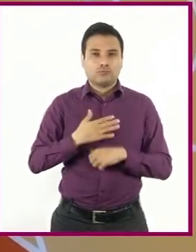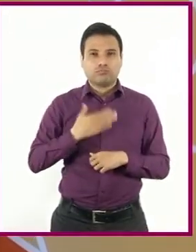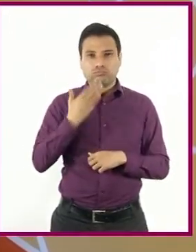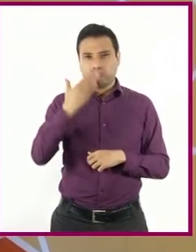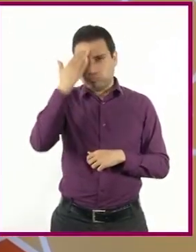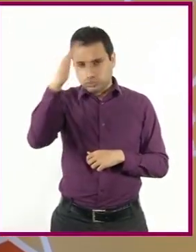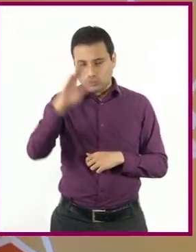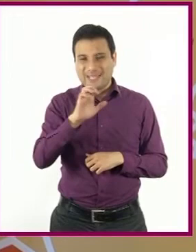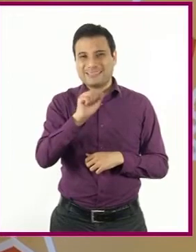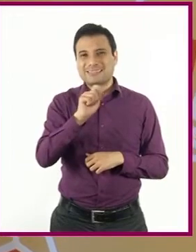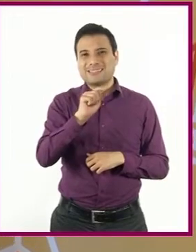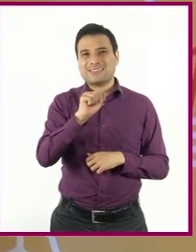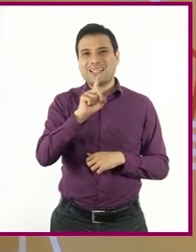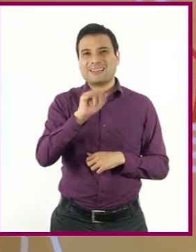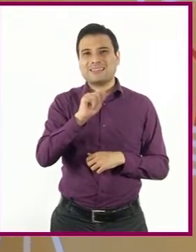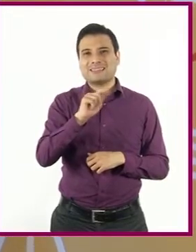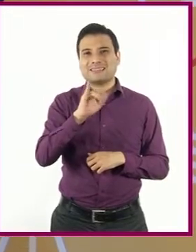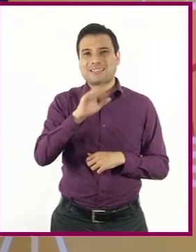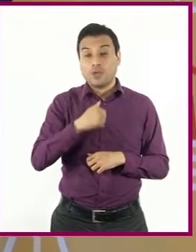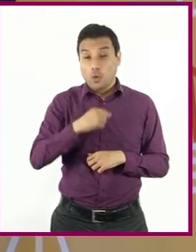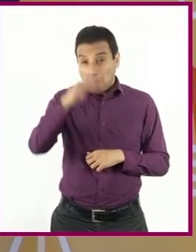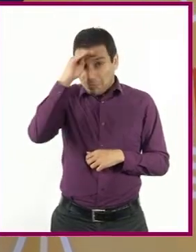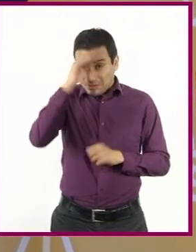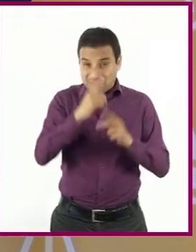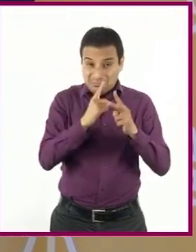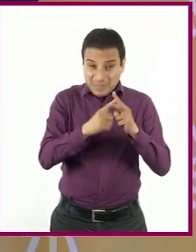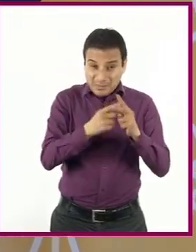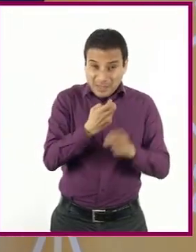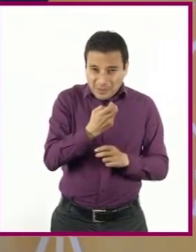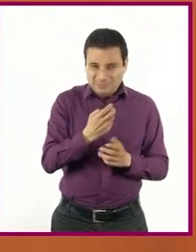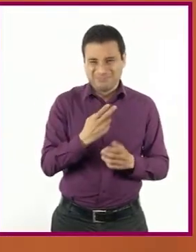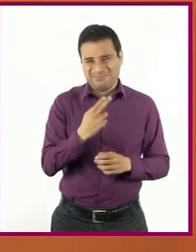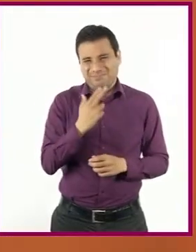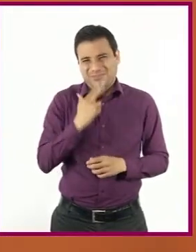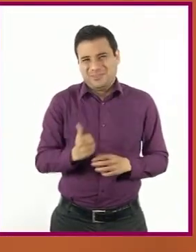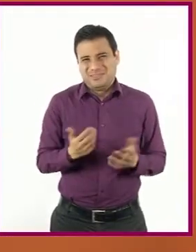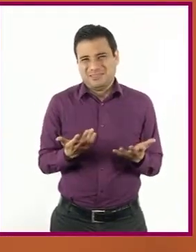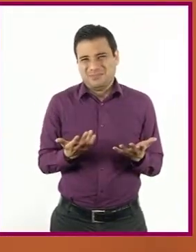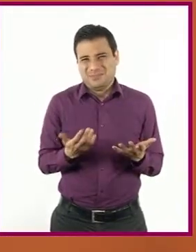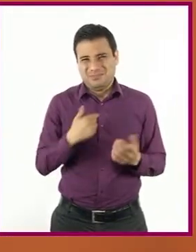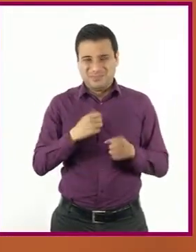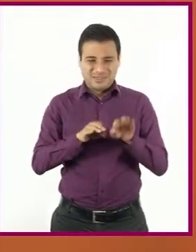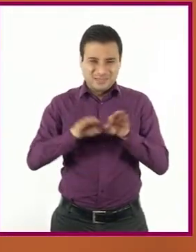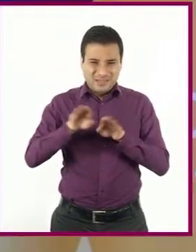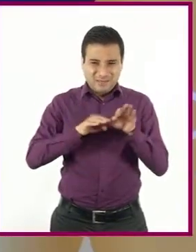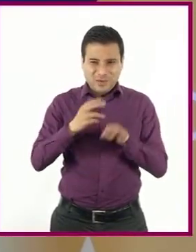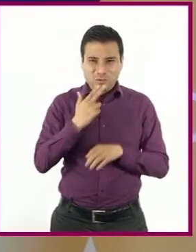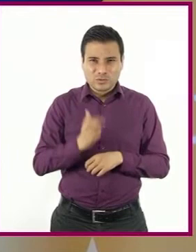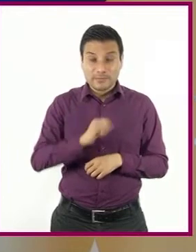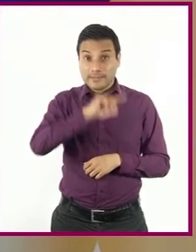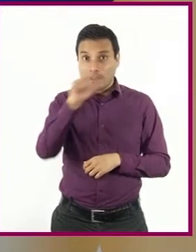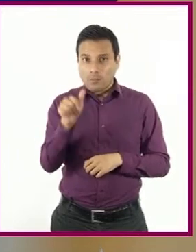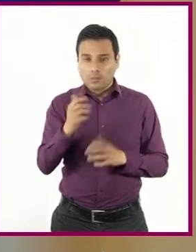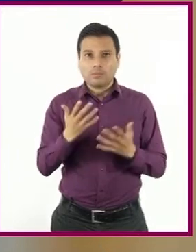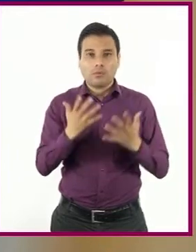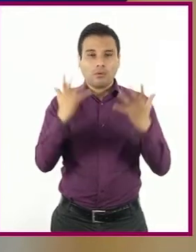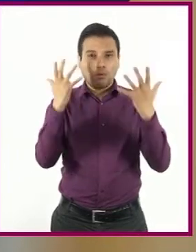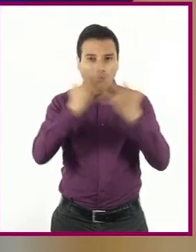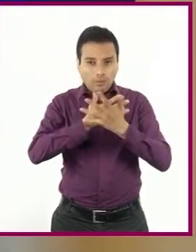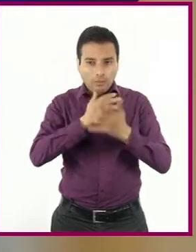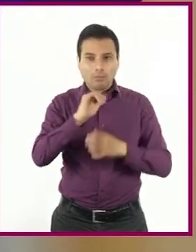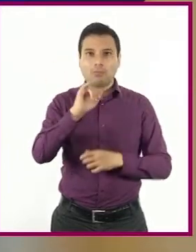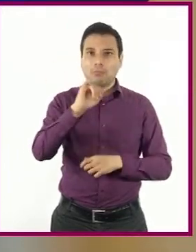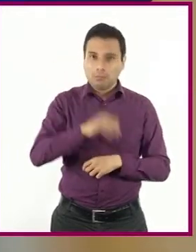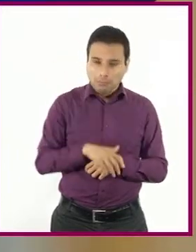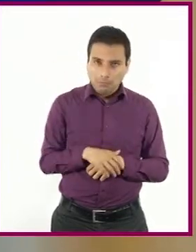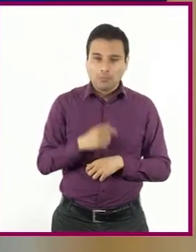pensaba que no tendrían ninguna relación las matemáticas con mi actividad profesional. Sin embargo, me doy cuenta que ahora soy capaz